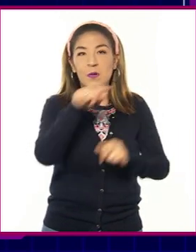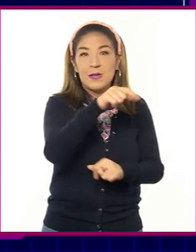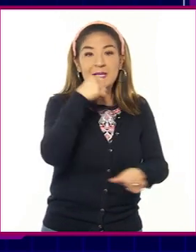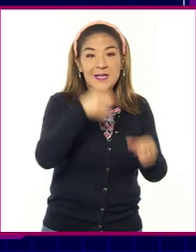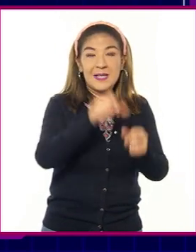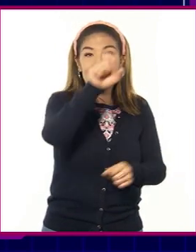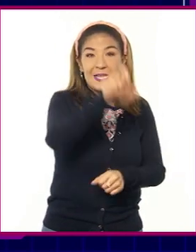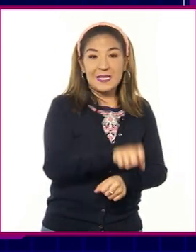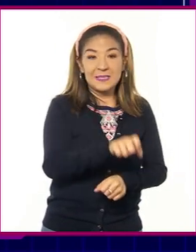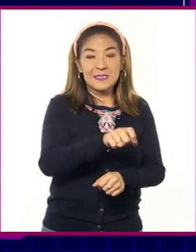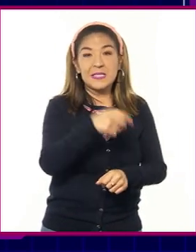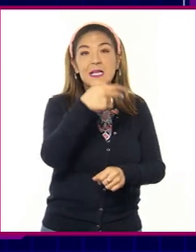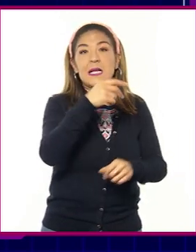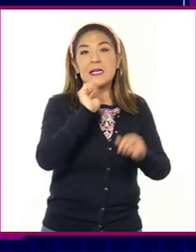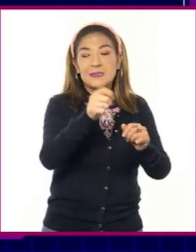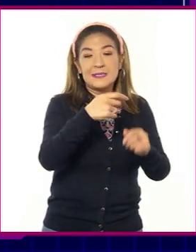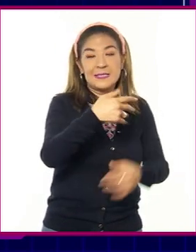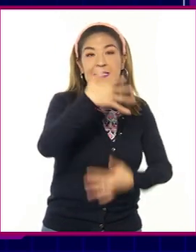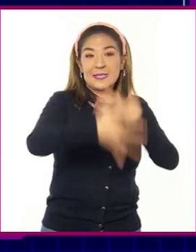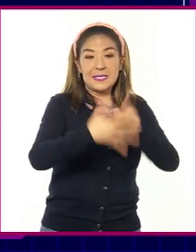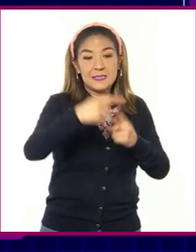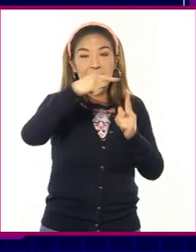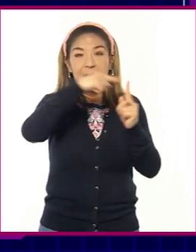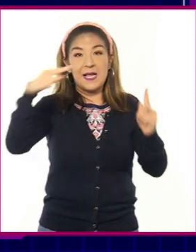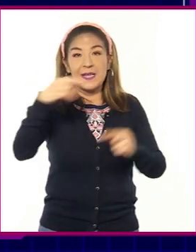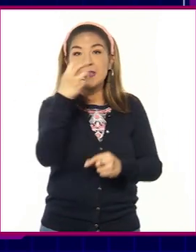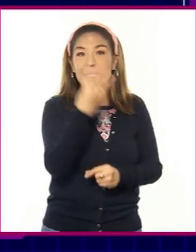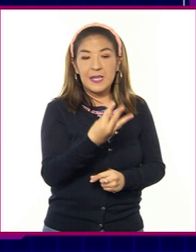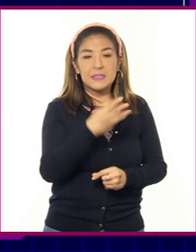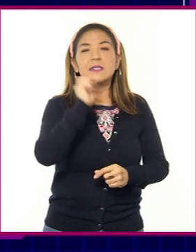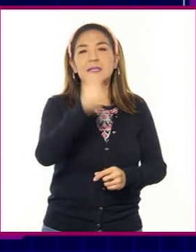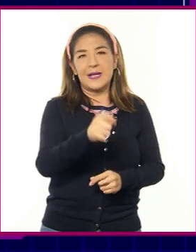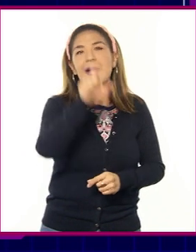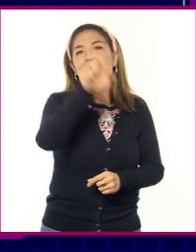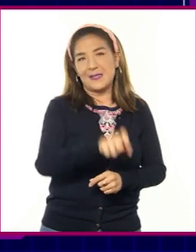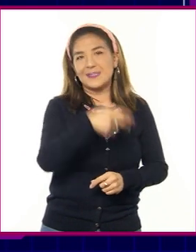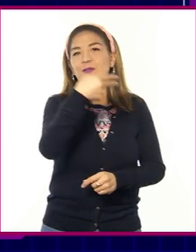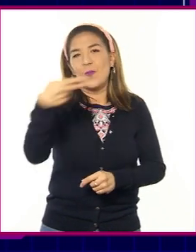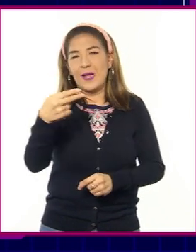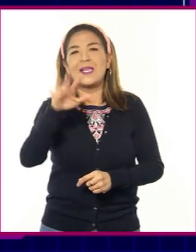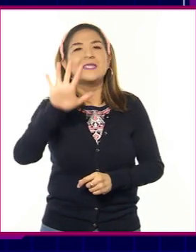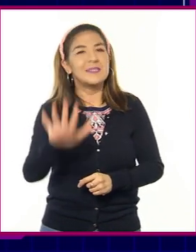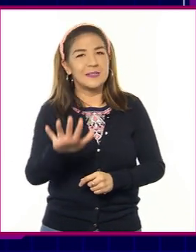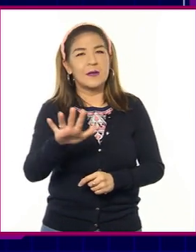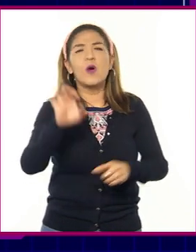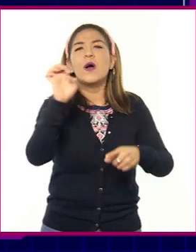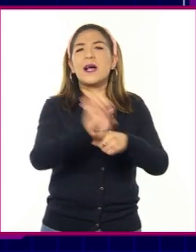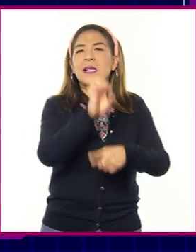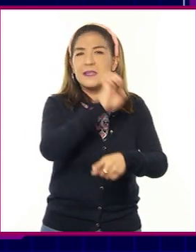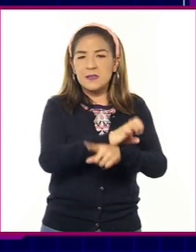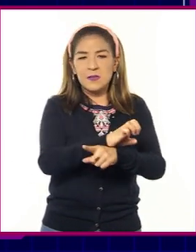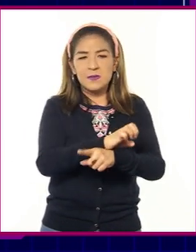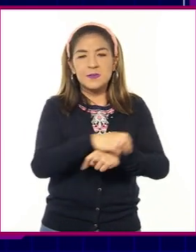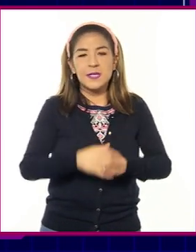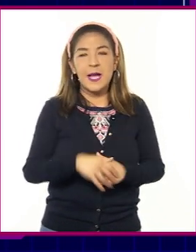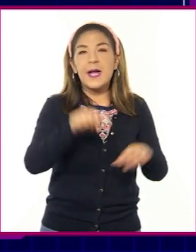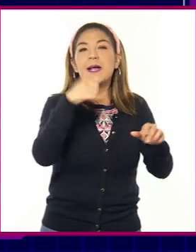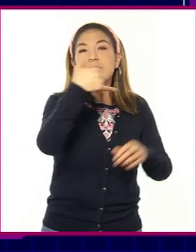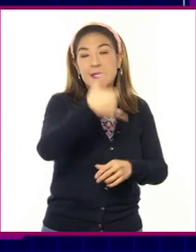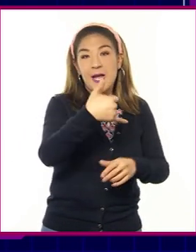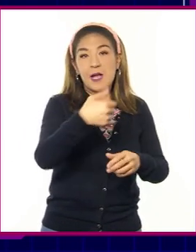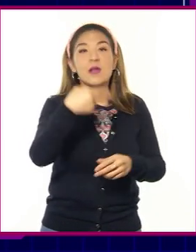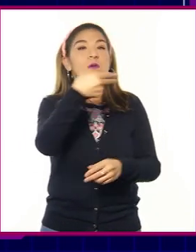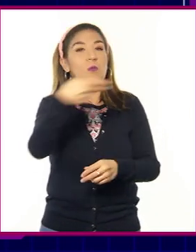igual a 15 se divide entre 3, se obtiene x igual a 5. Entonces, a y igual a 600,